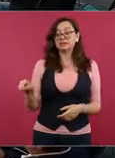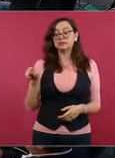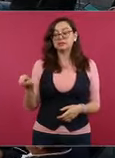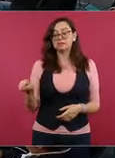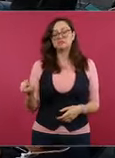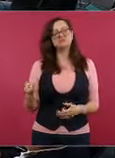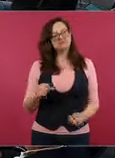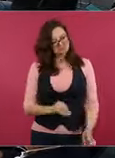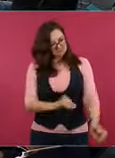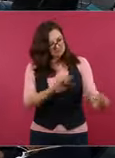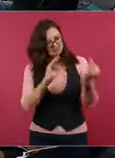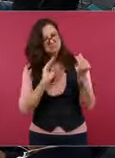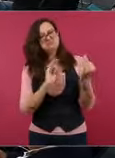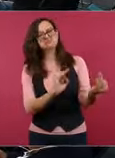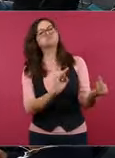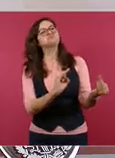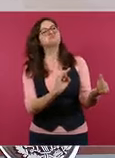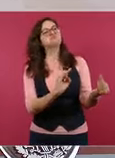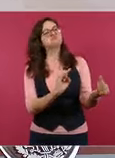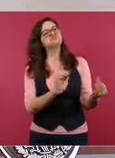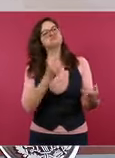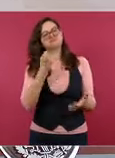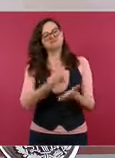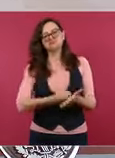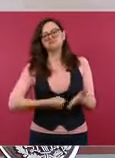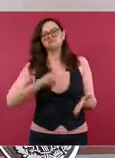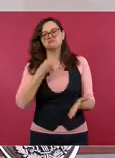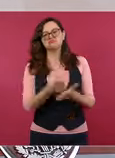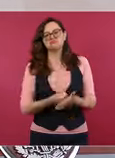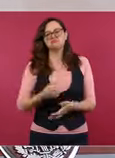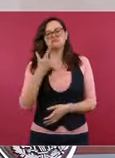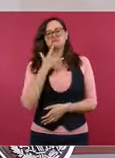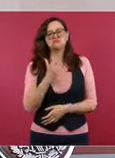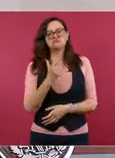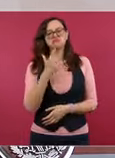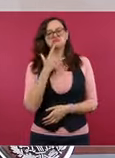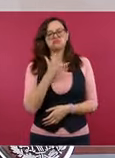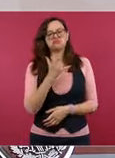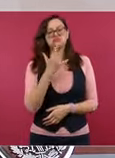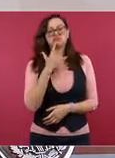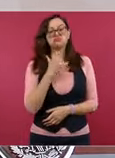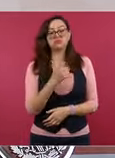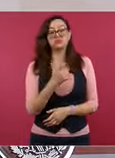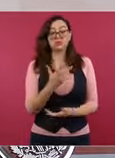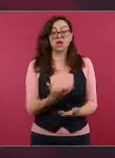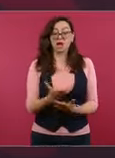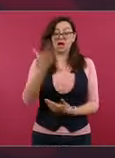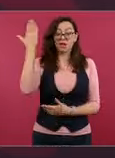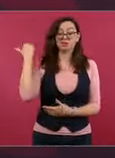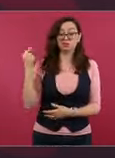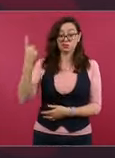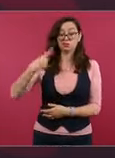los enfrentó, nosotros ayudamos a la gente